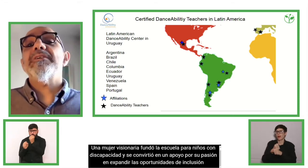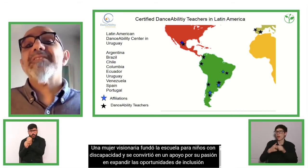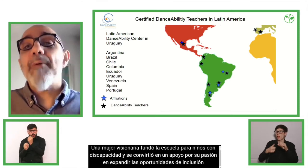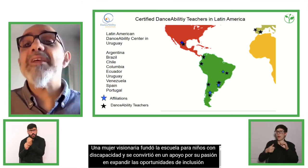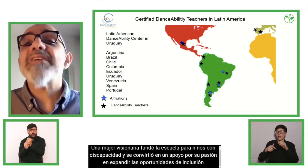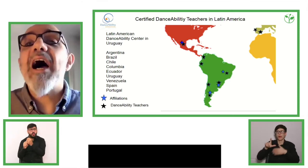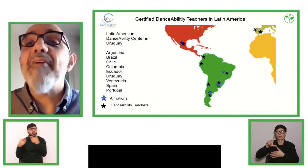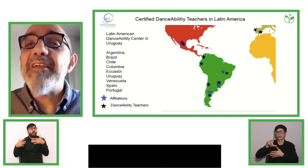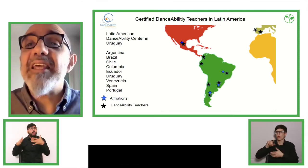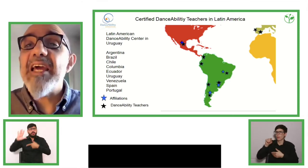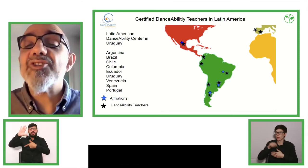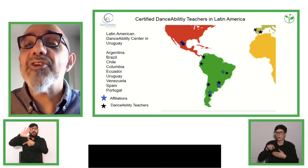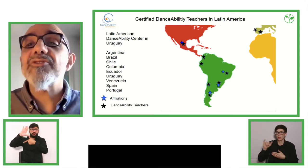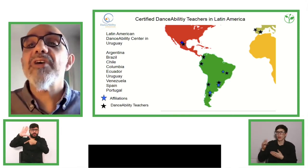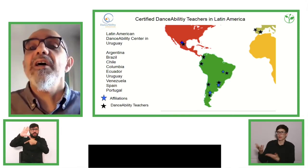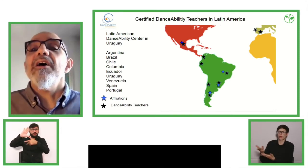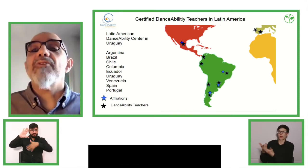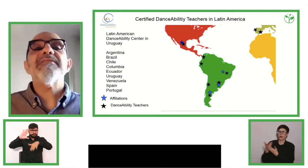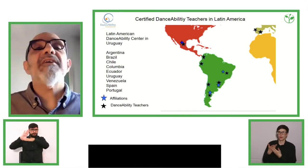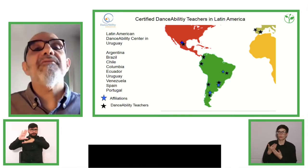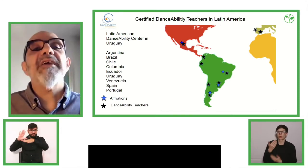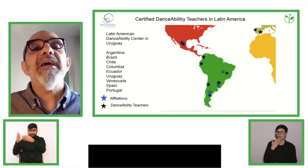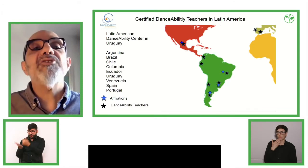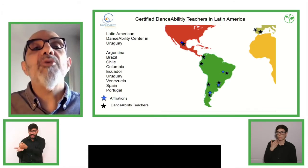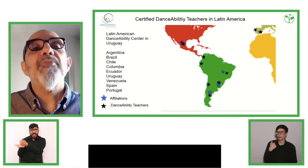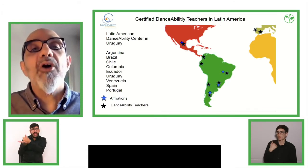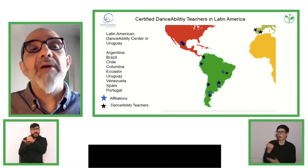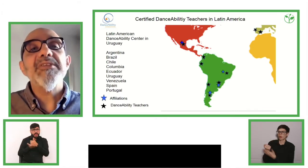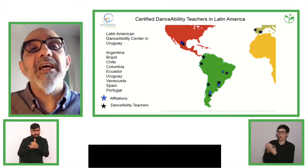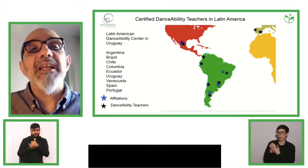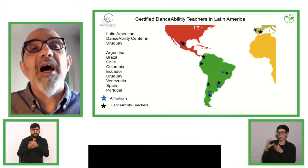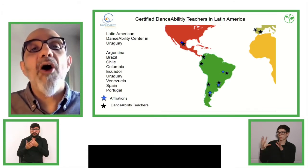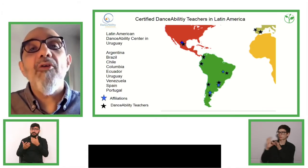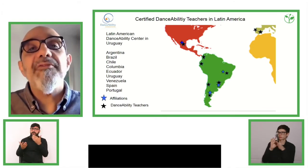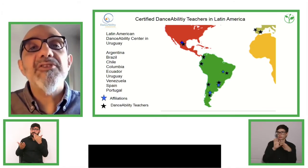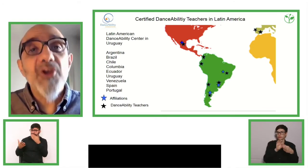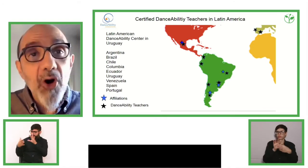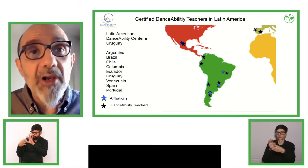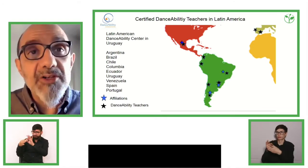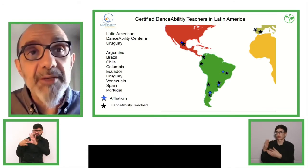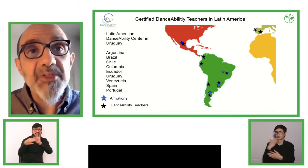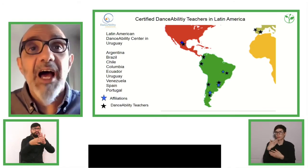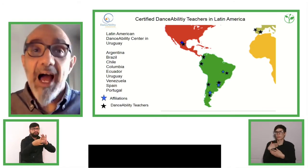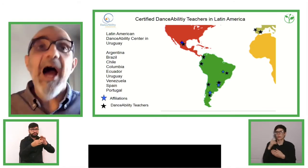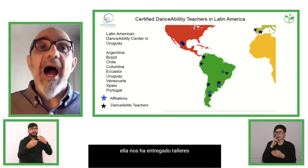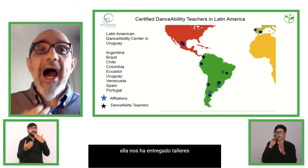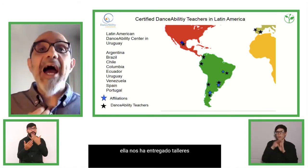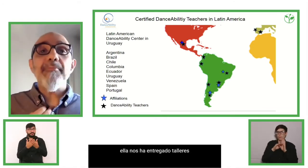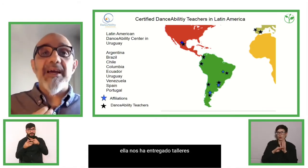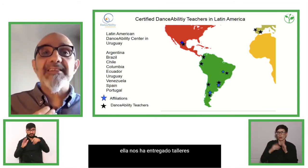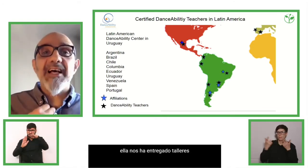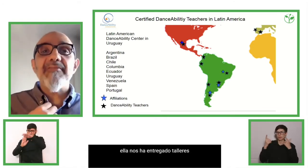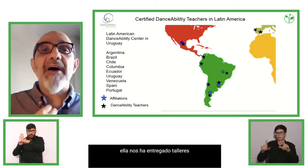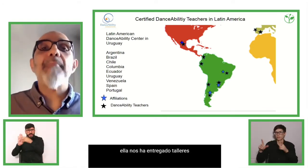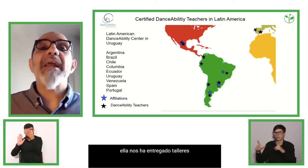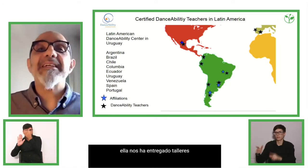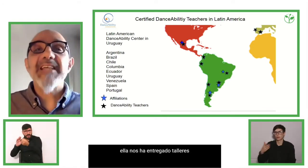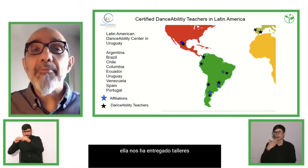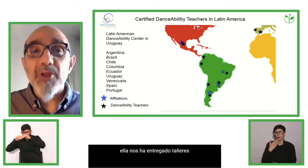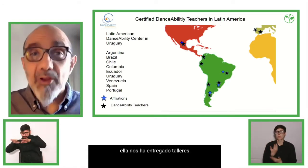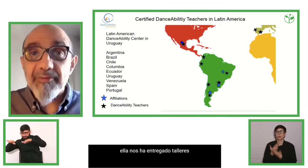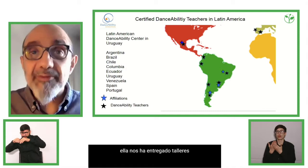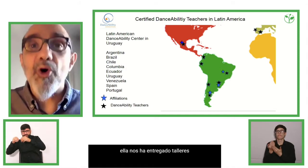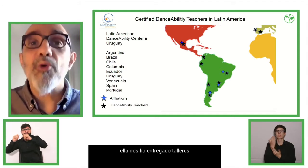Latinoamérica y el dinero nos ha ayudado a establecer afiliaciones, tener programas de certificación y ofrecer también becas.